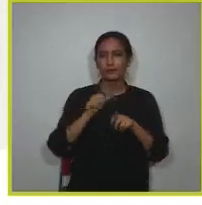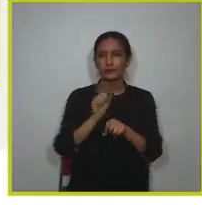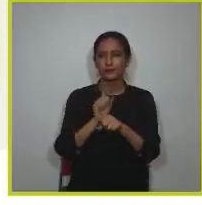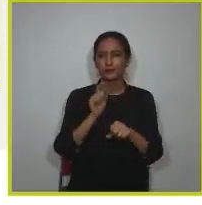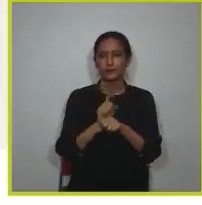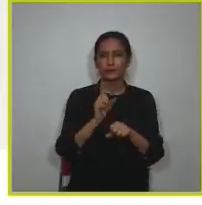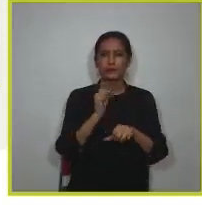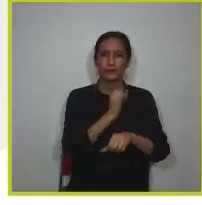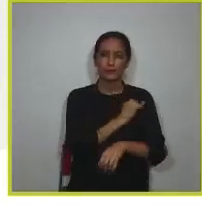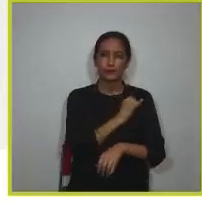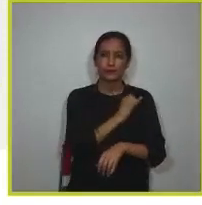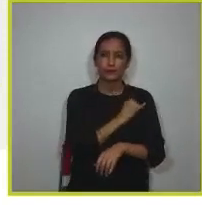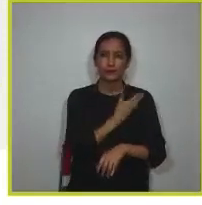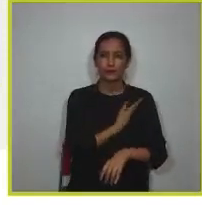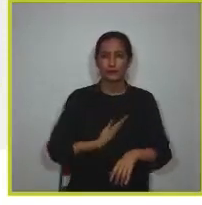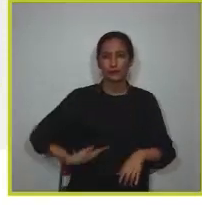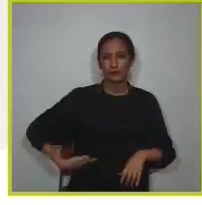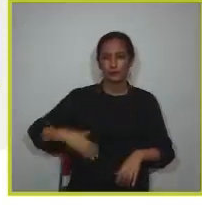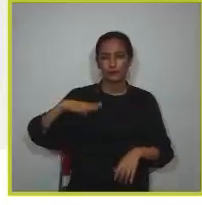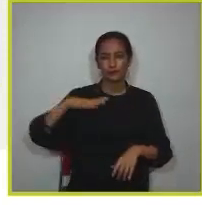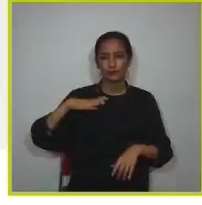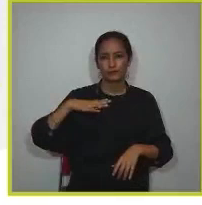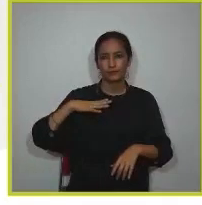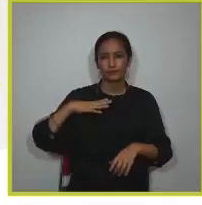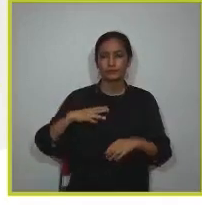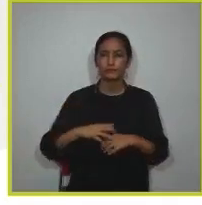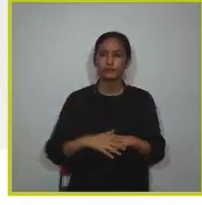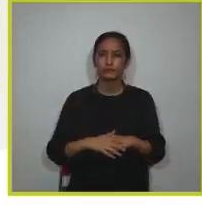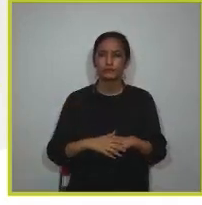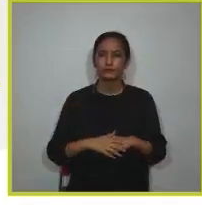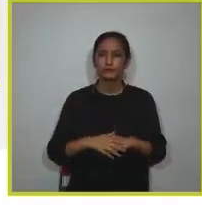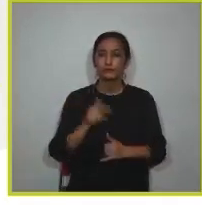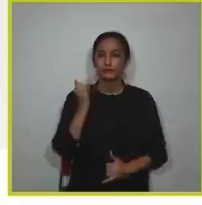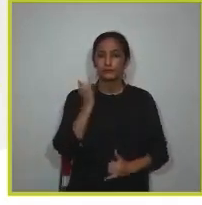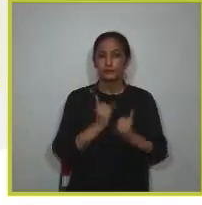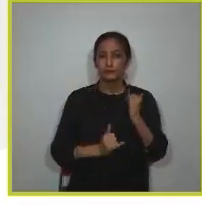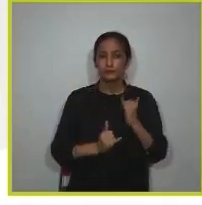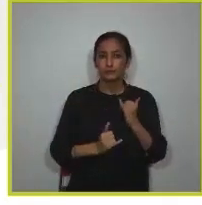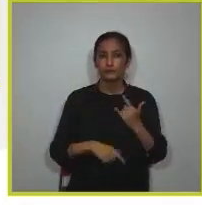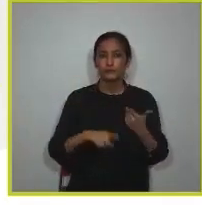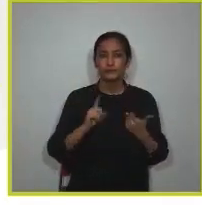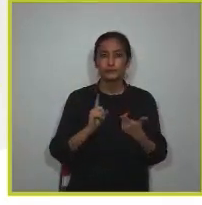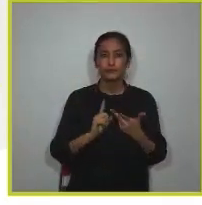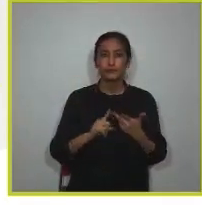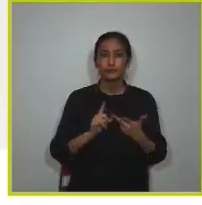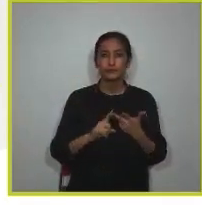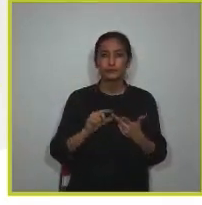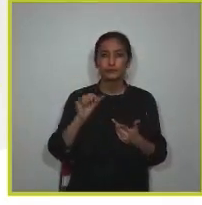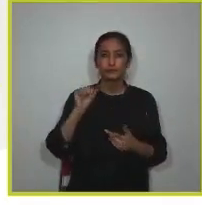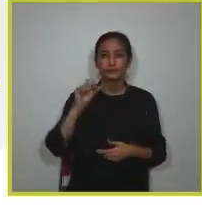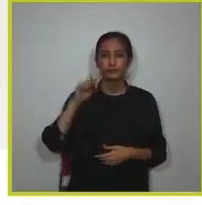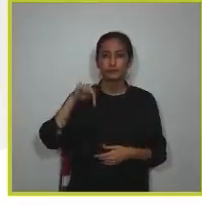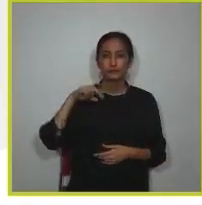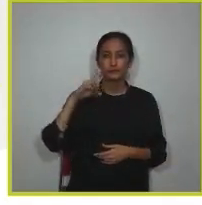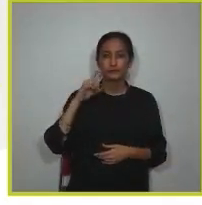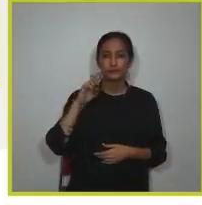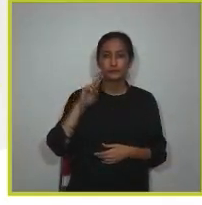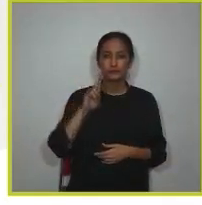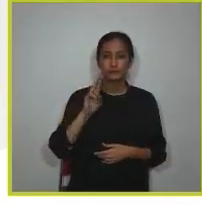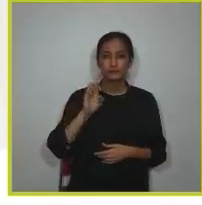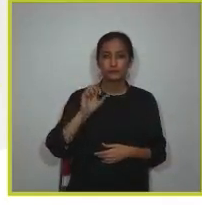en instituciones públicas y privadas y finalmente nuestra tercera panelista es Andrea saldo barbieri